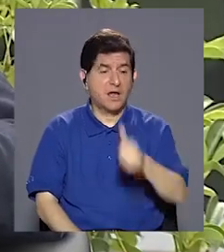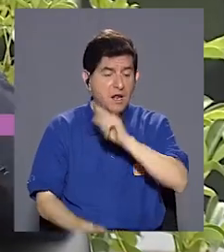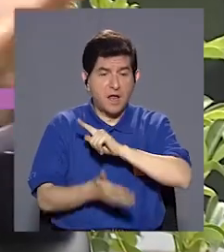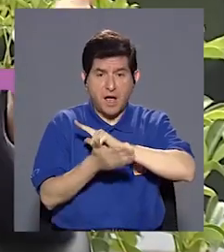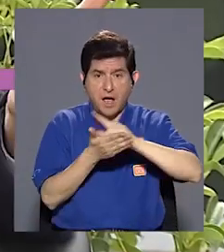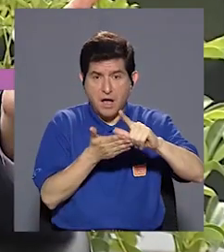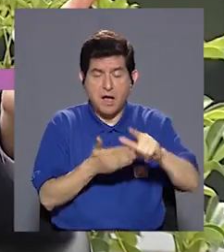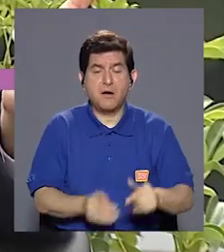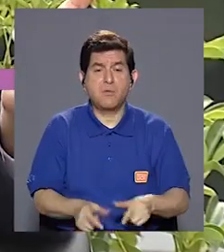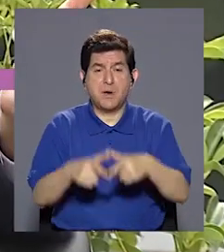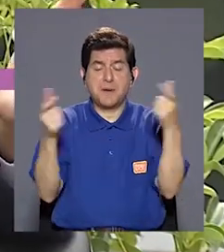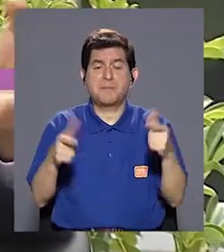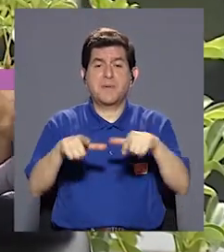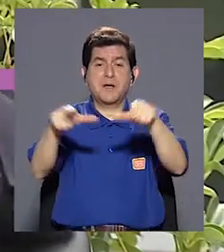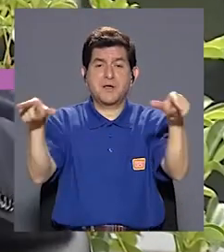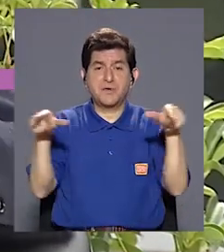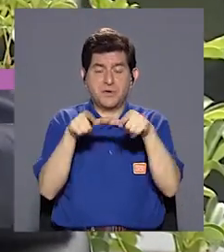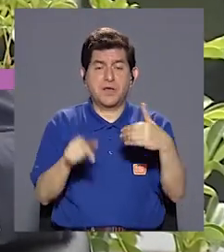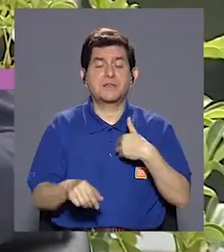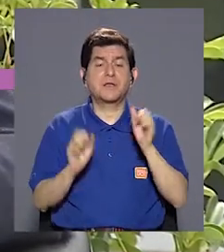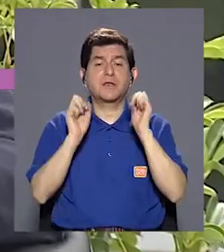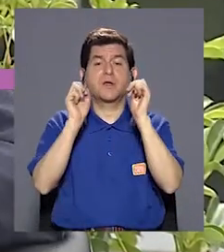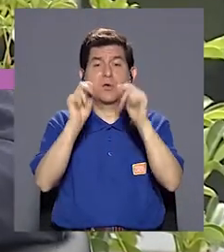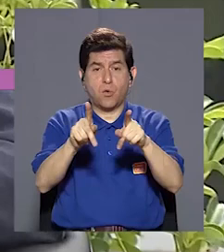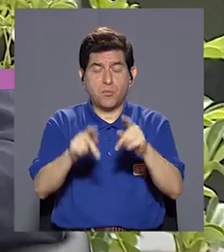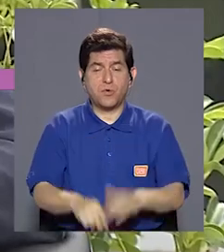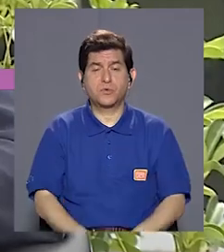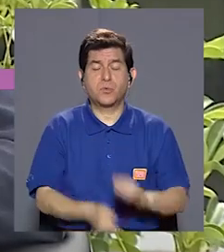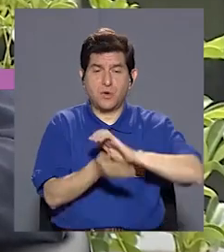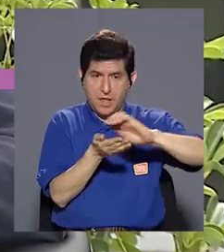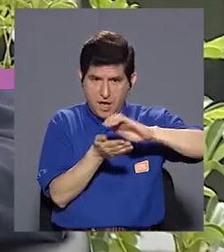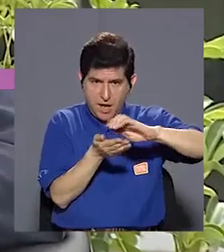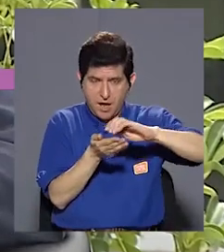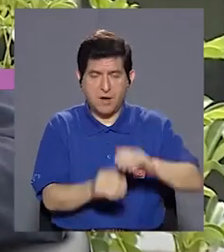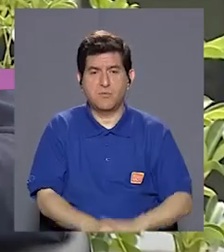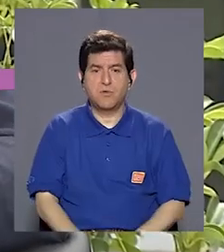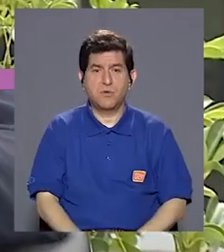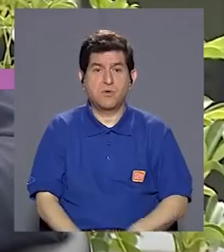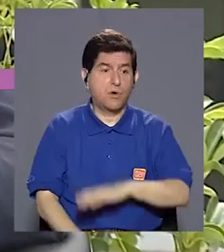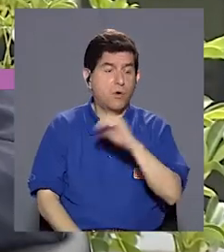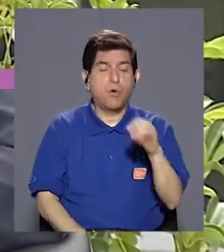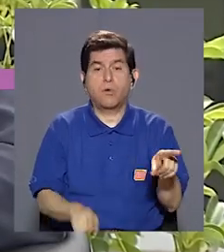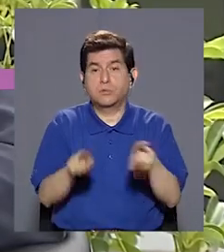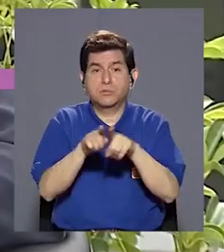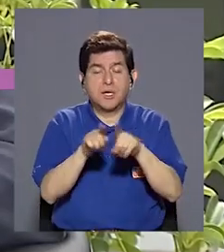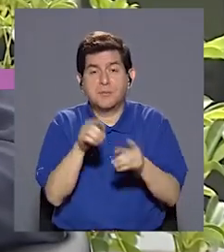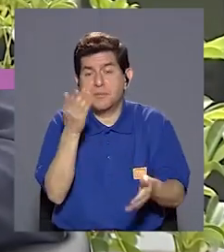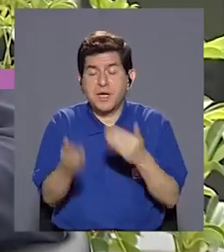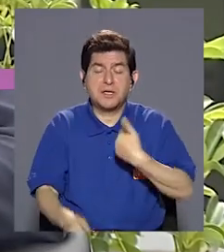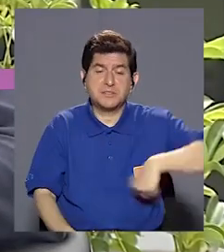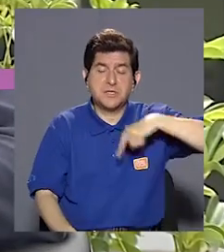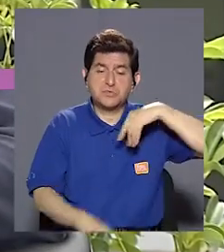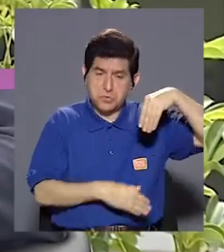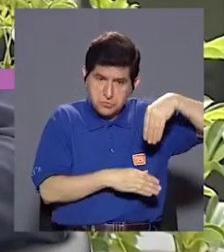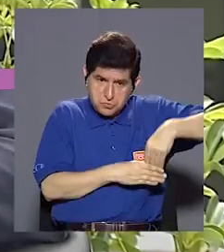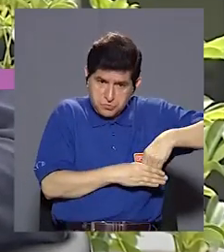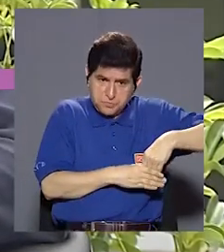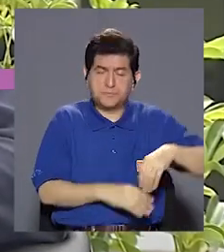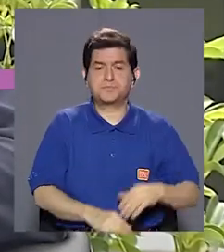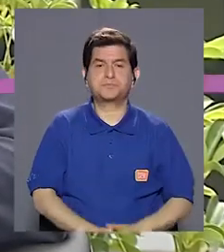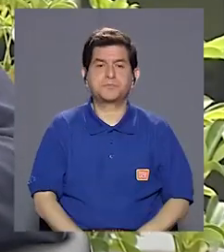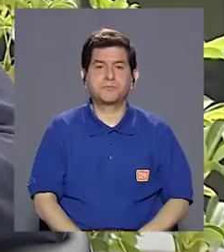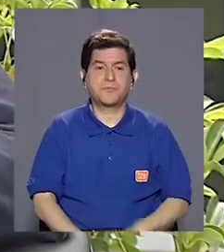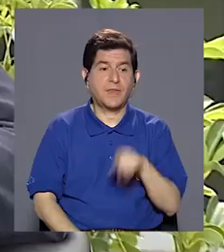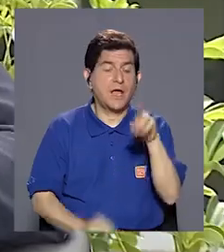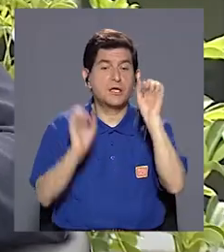agua potable en la mayoría de los lugares, que tenemos la posibilidad de jabón, ¿verdad?, que en realidad está, y si no, pues podemos también eventualmente llevarlo,